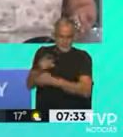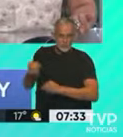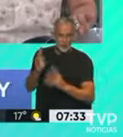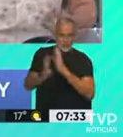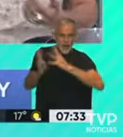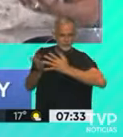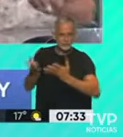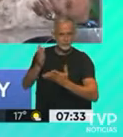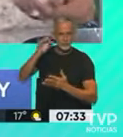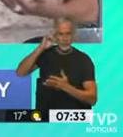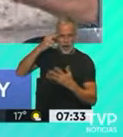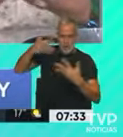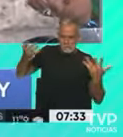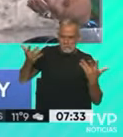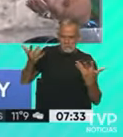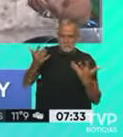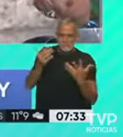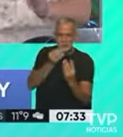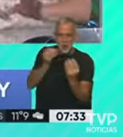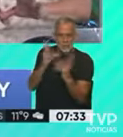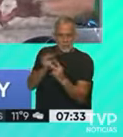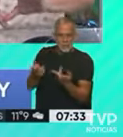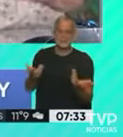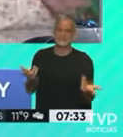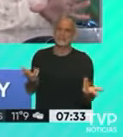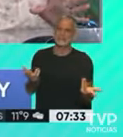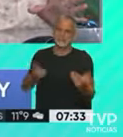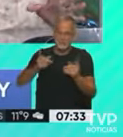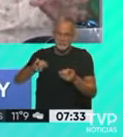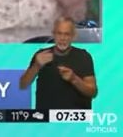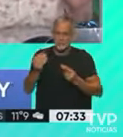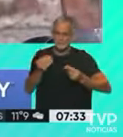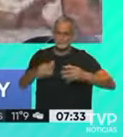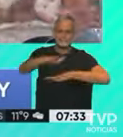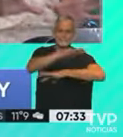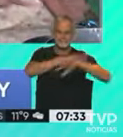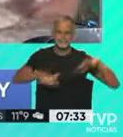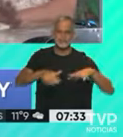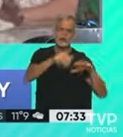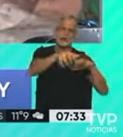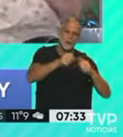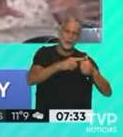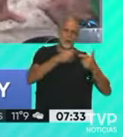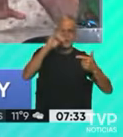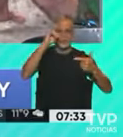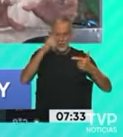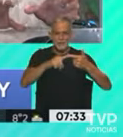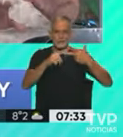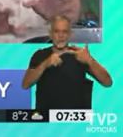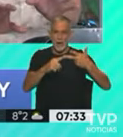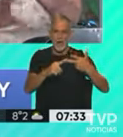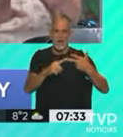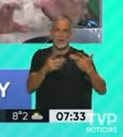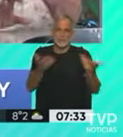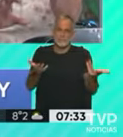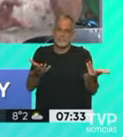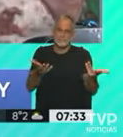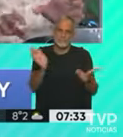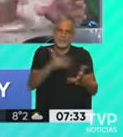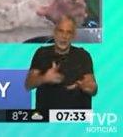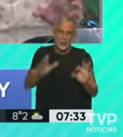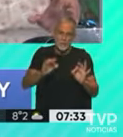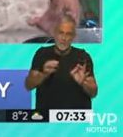ganadería entonces hay una situación que afecta a todo el espectro agropecuario o sea de ganadería de la